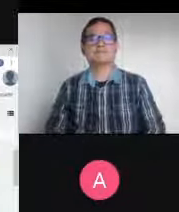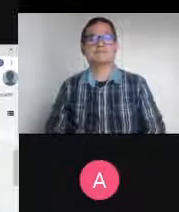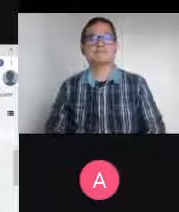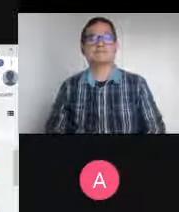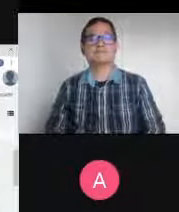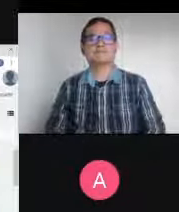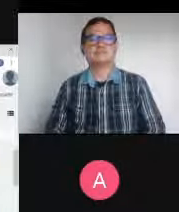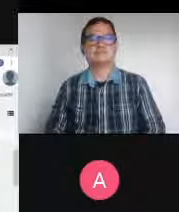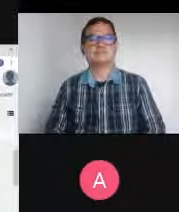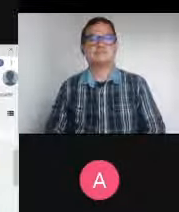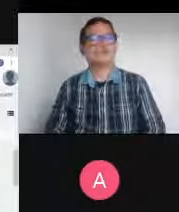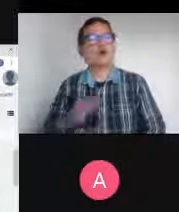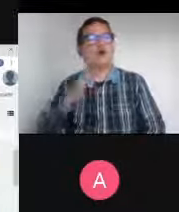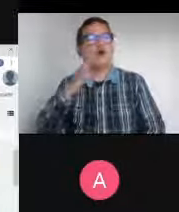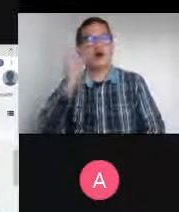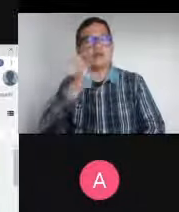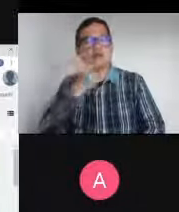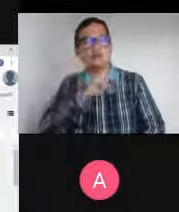No, profe.